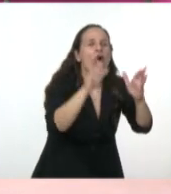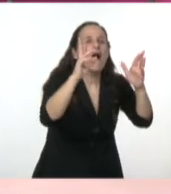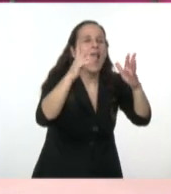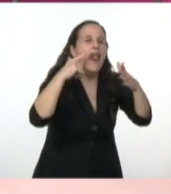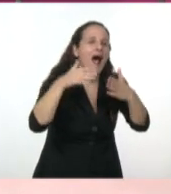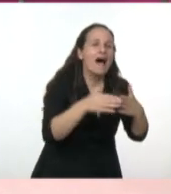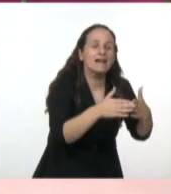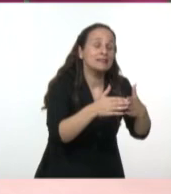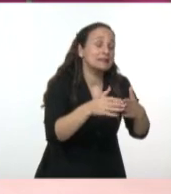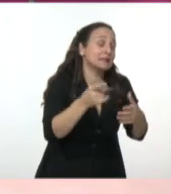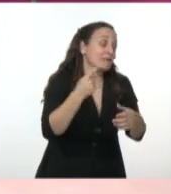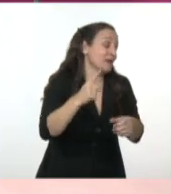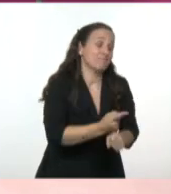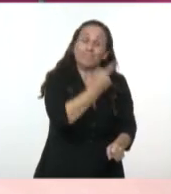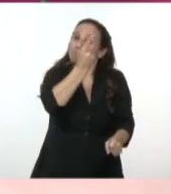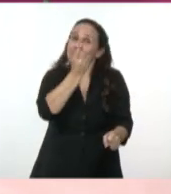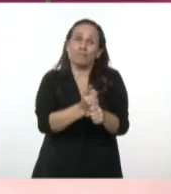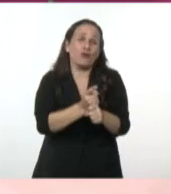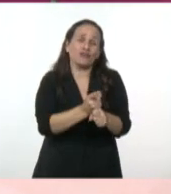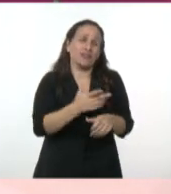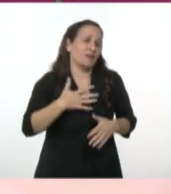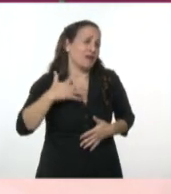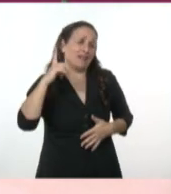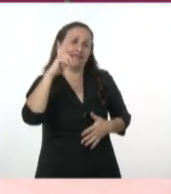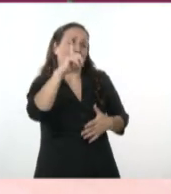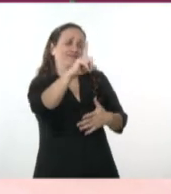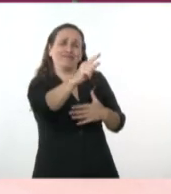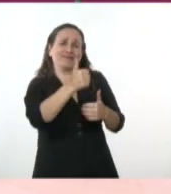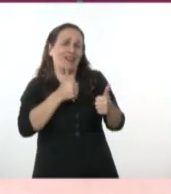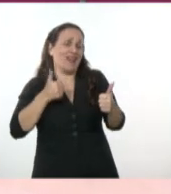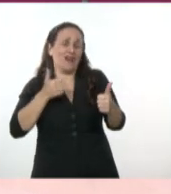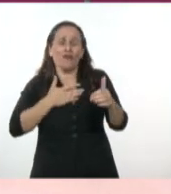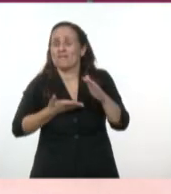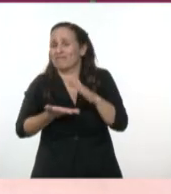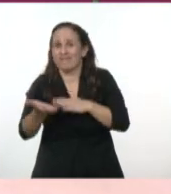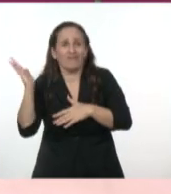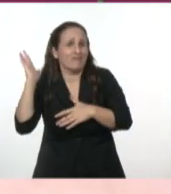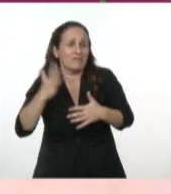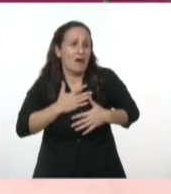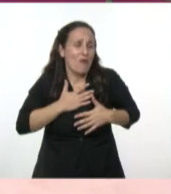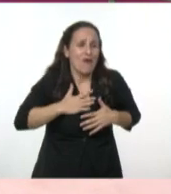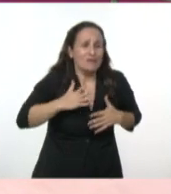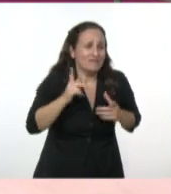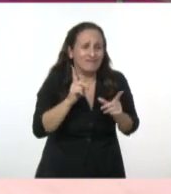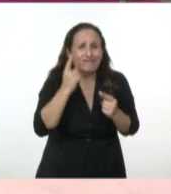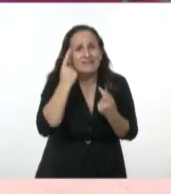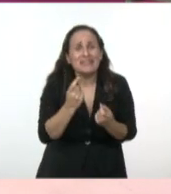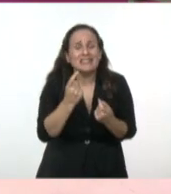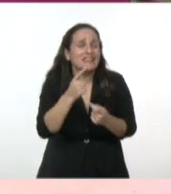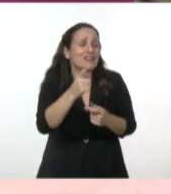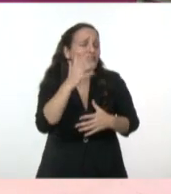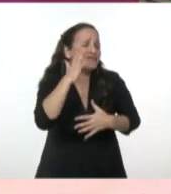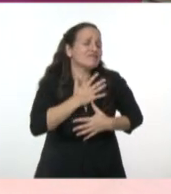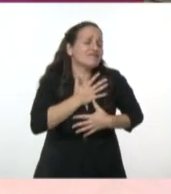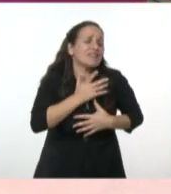oh, dicha imposible, tú estás tan lejana. Me marcho con pena de este campo triste, solo por ti, estero de